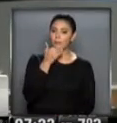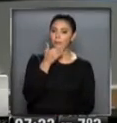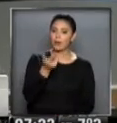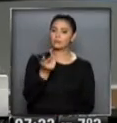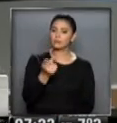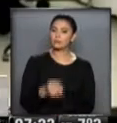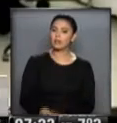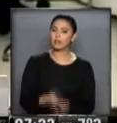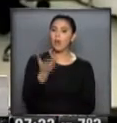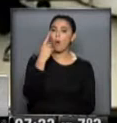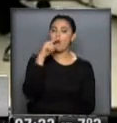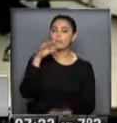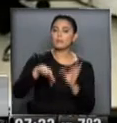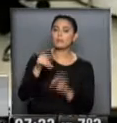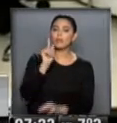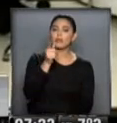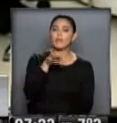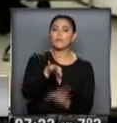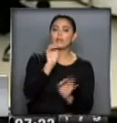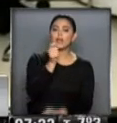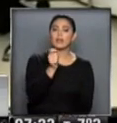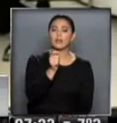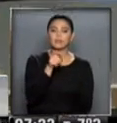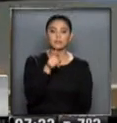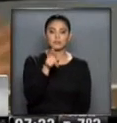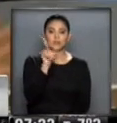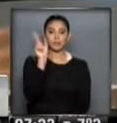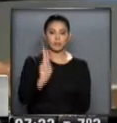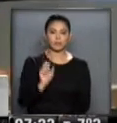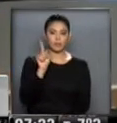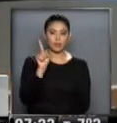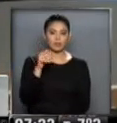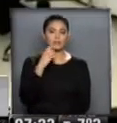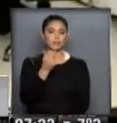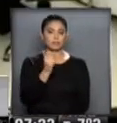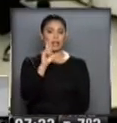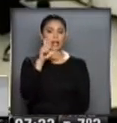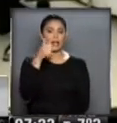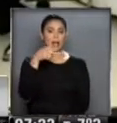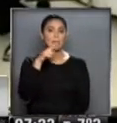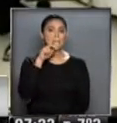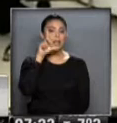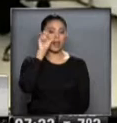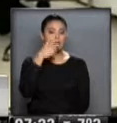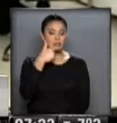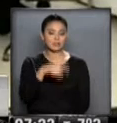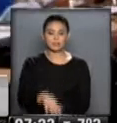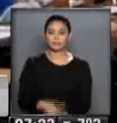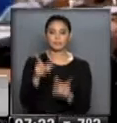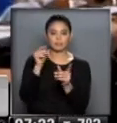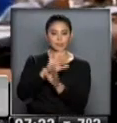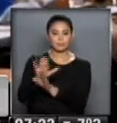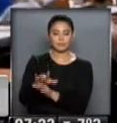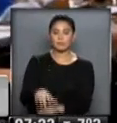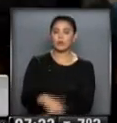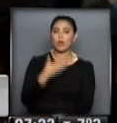Capriles? Yo hubiese votado por Capriles. Por Capriles, claro. No fueron solamente las palabras, pero fueron determinantes para que la organización